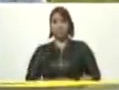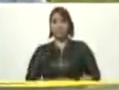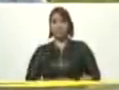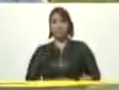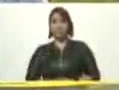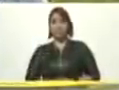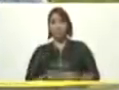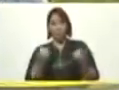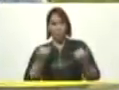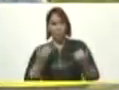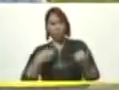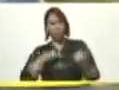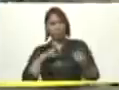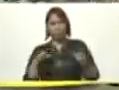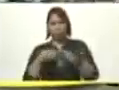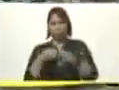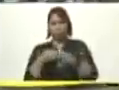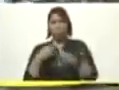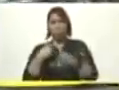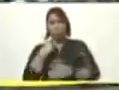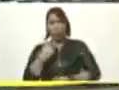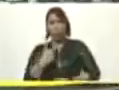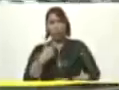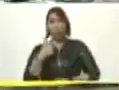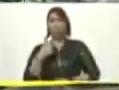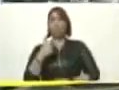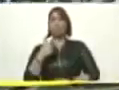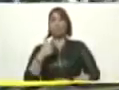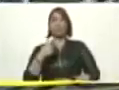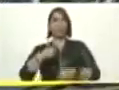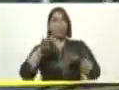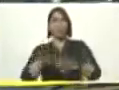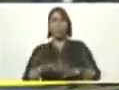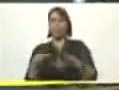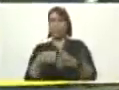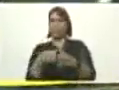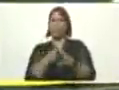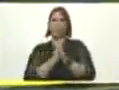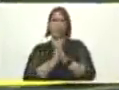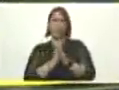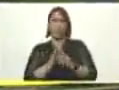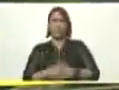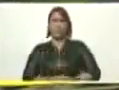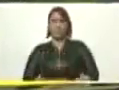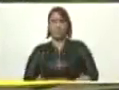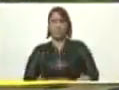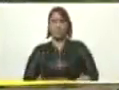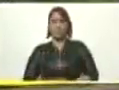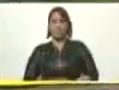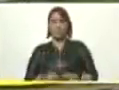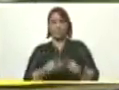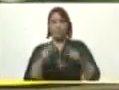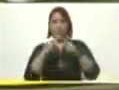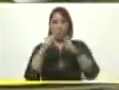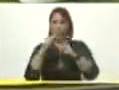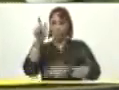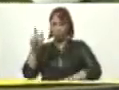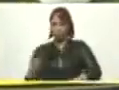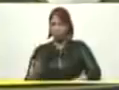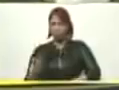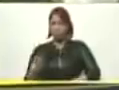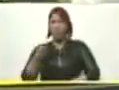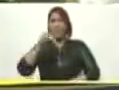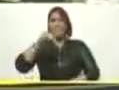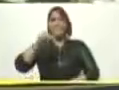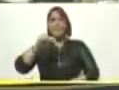estábamos reunidos ahorita y le dije Jorge estamos vamos a suspender la reunión para que conozca a